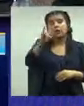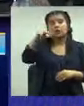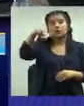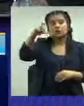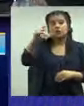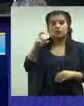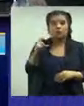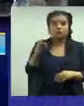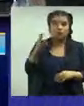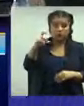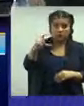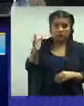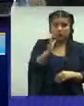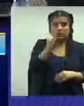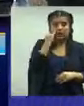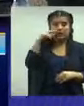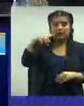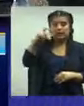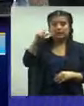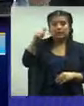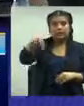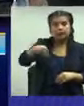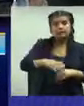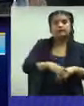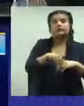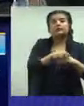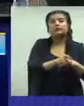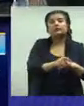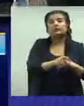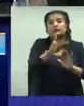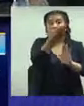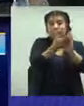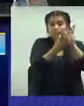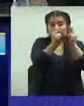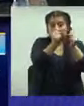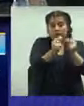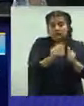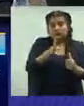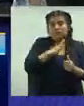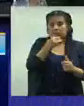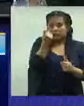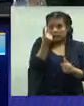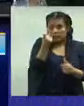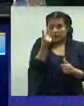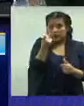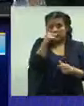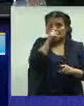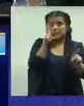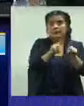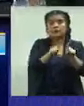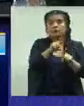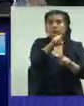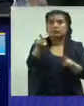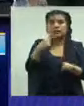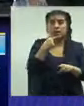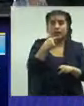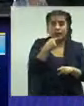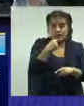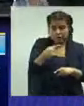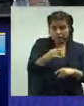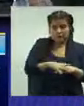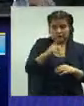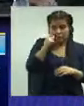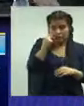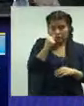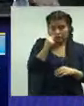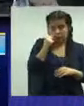INCAN, ¿verdad? Esos 263 millones que es lo que nosotros tenemos en déficit, que está enfocado en lo que usted acaba de mencionar, señor